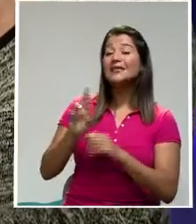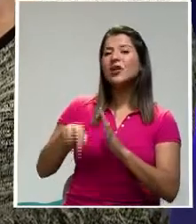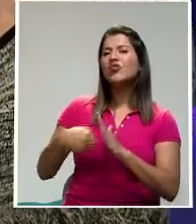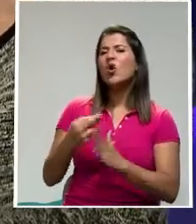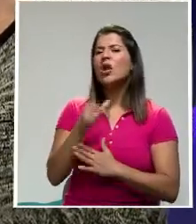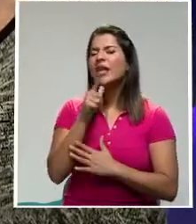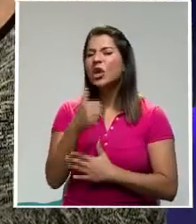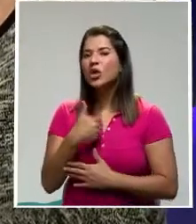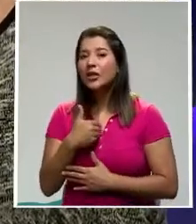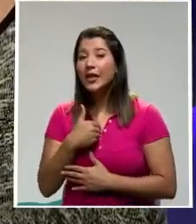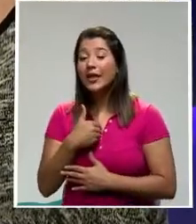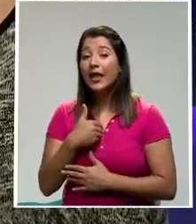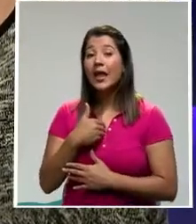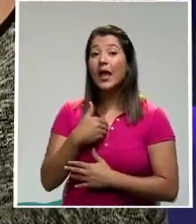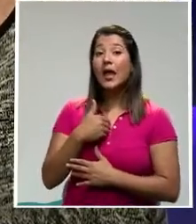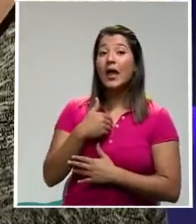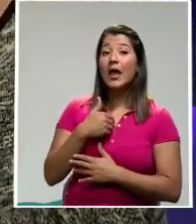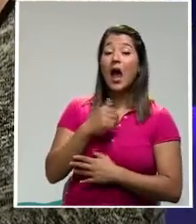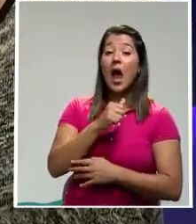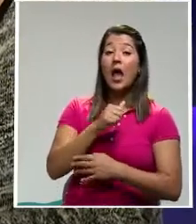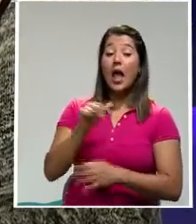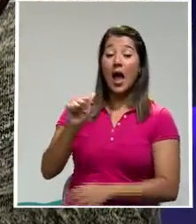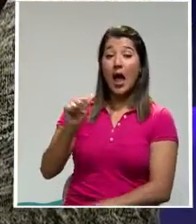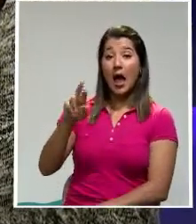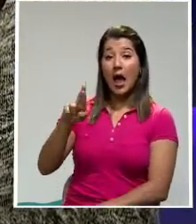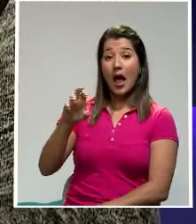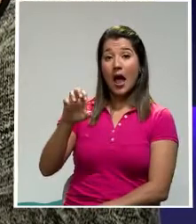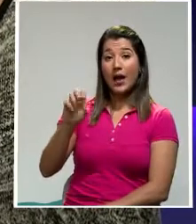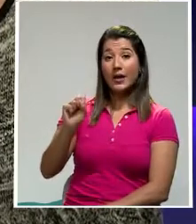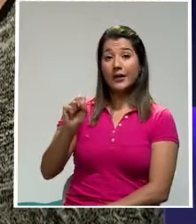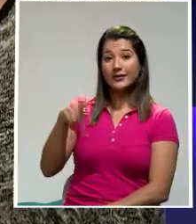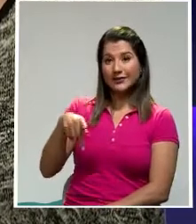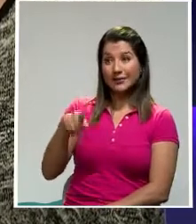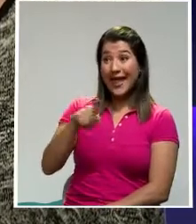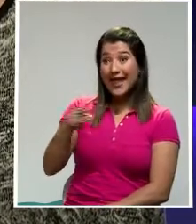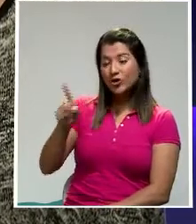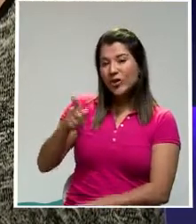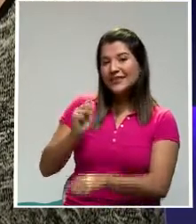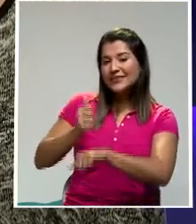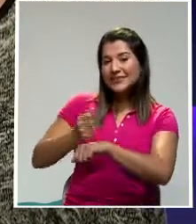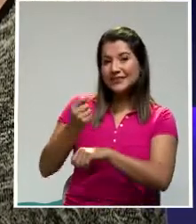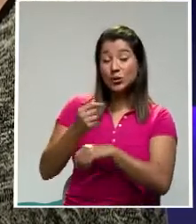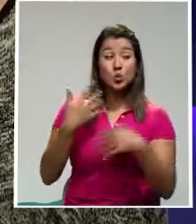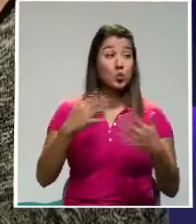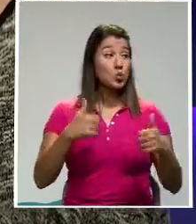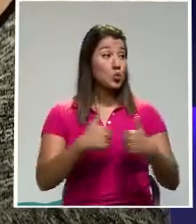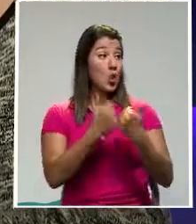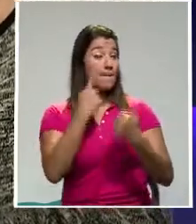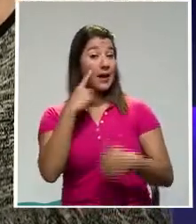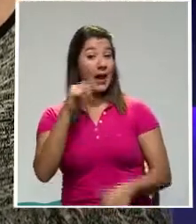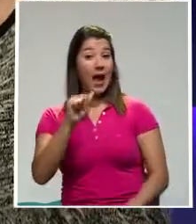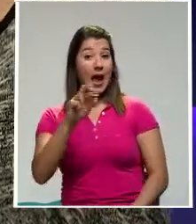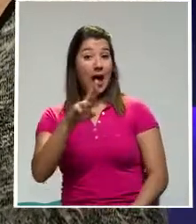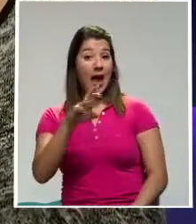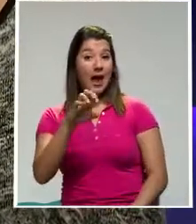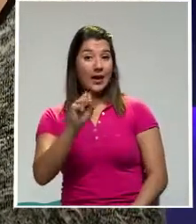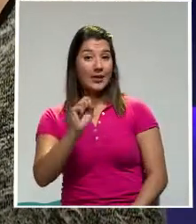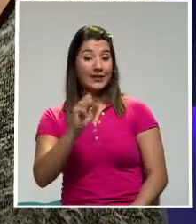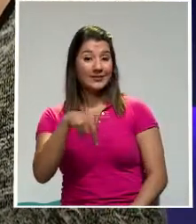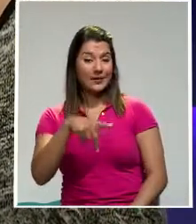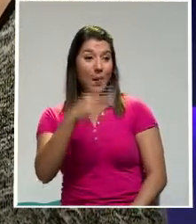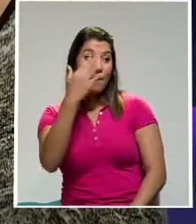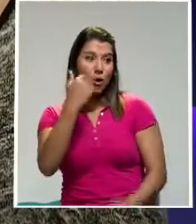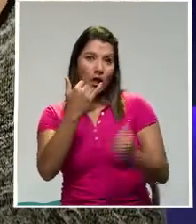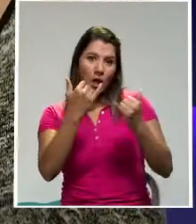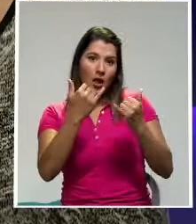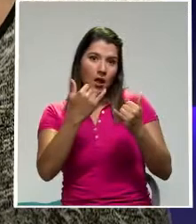autoridad reguladora. Ellos son los que tienen que fijar estas tarifas. Todo un debate para la Arecep y un desafío, porque definitivamente el mundo